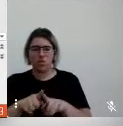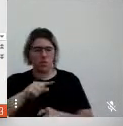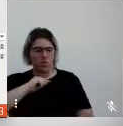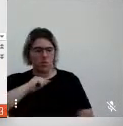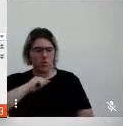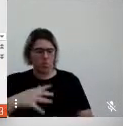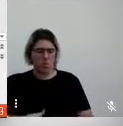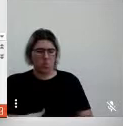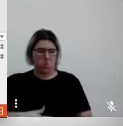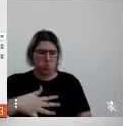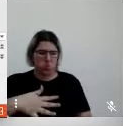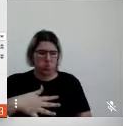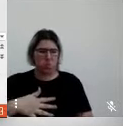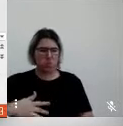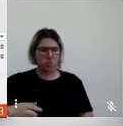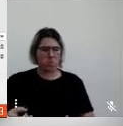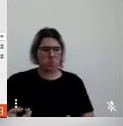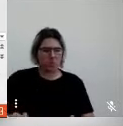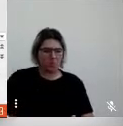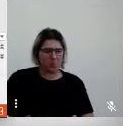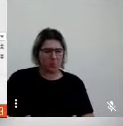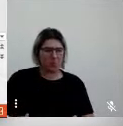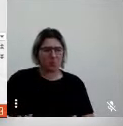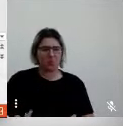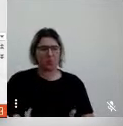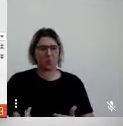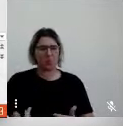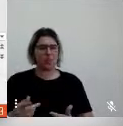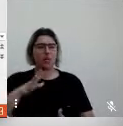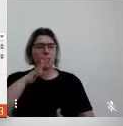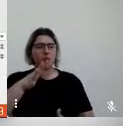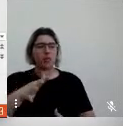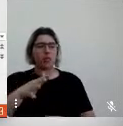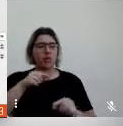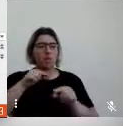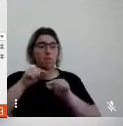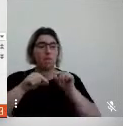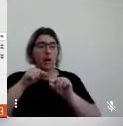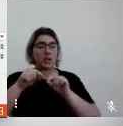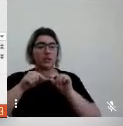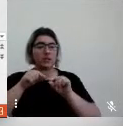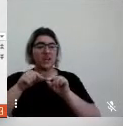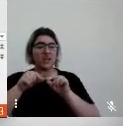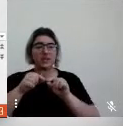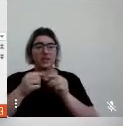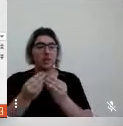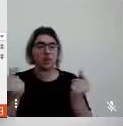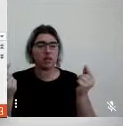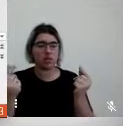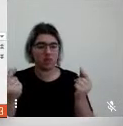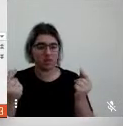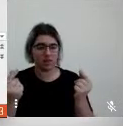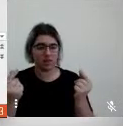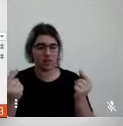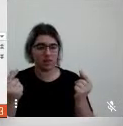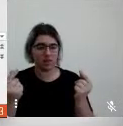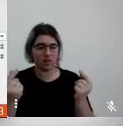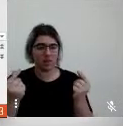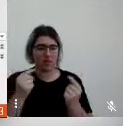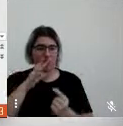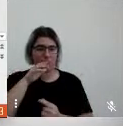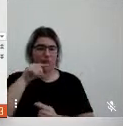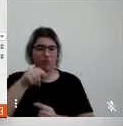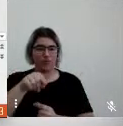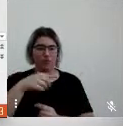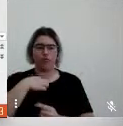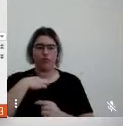abdominal, y eso es porque las bacterias que se alimentaban de esa proteína han desaparecido, ¿vale? Por eso yo siempre hago